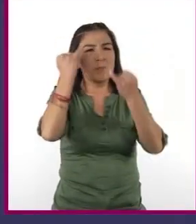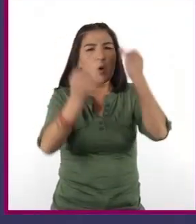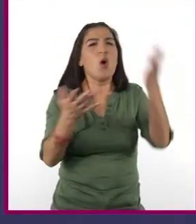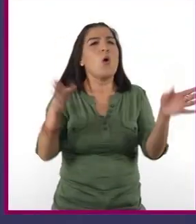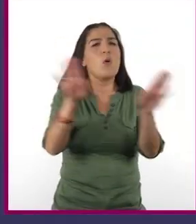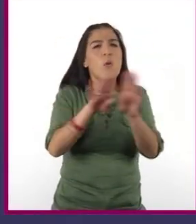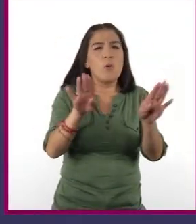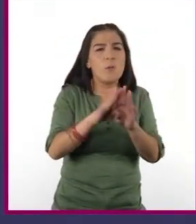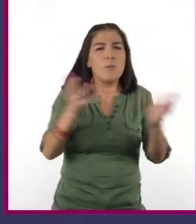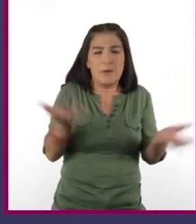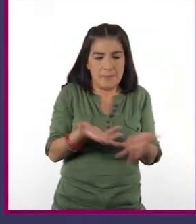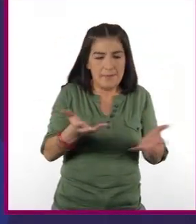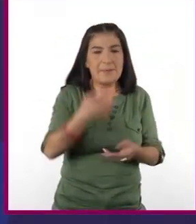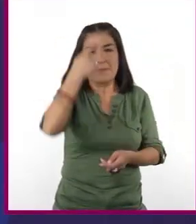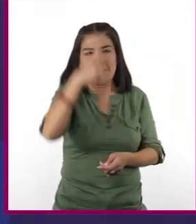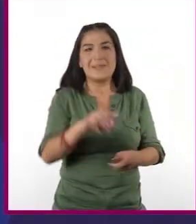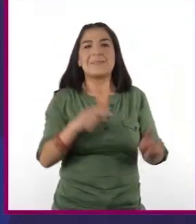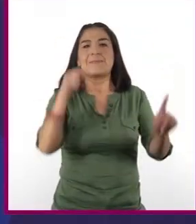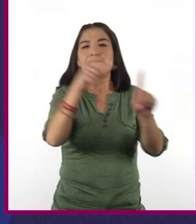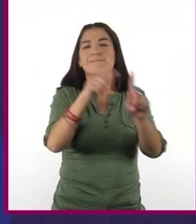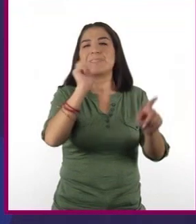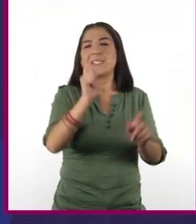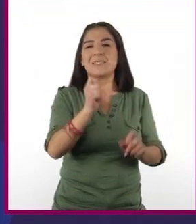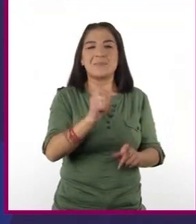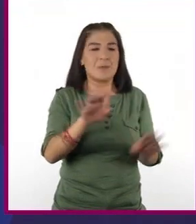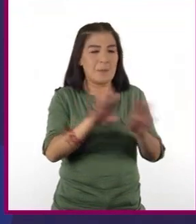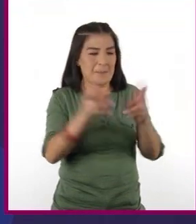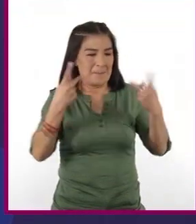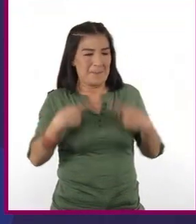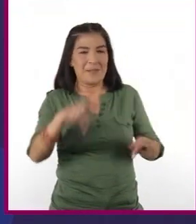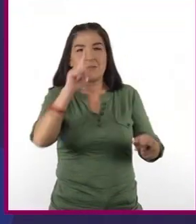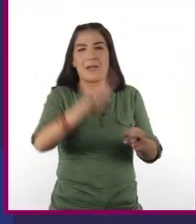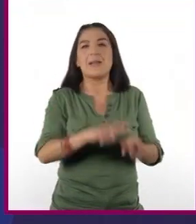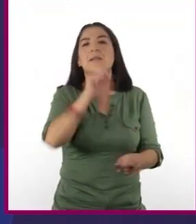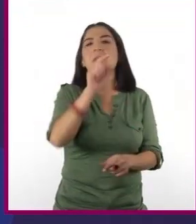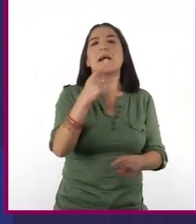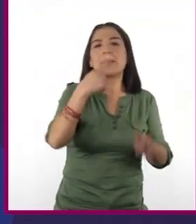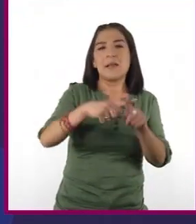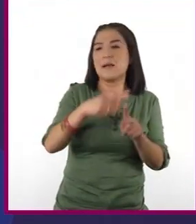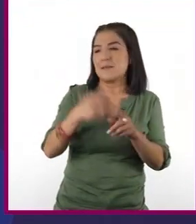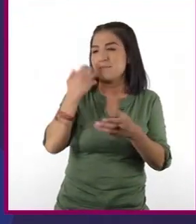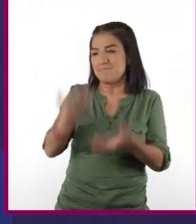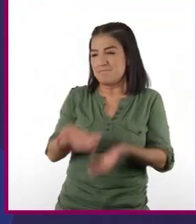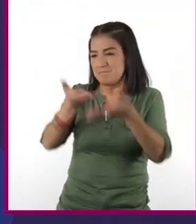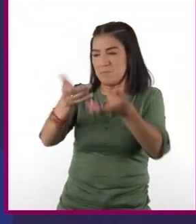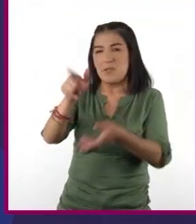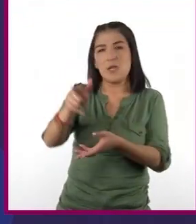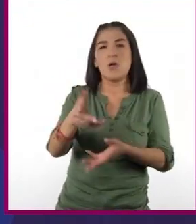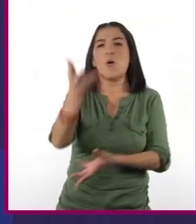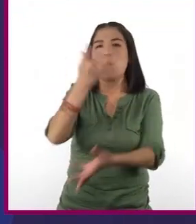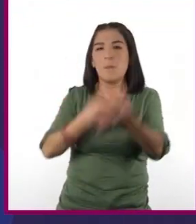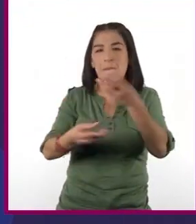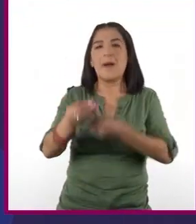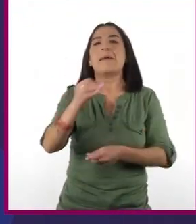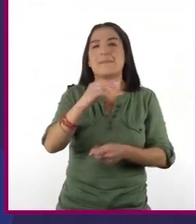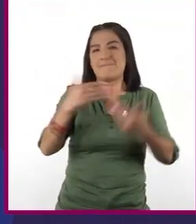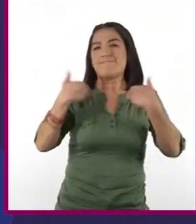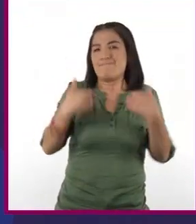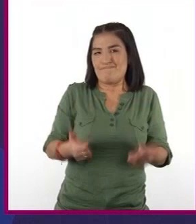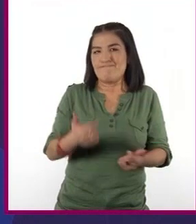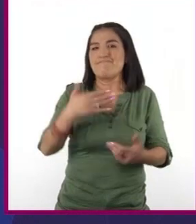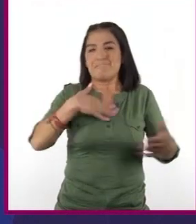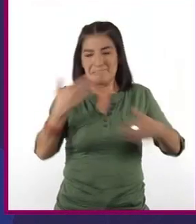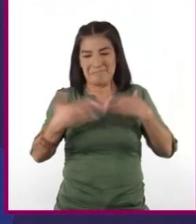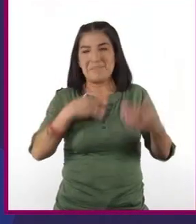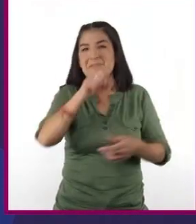lo haremos para que tenga un toque personal. Y a quien queramos compartírsela, la pueda entender y disfrutar.